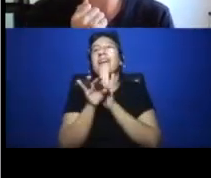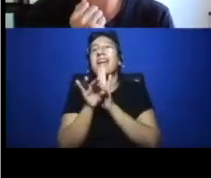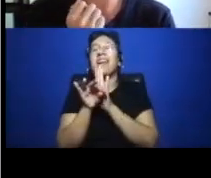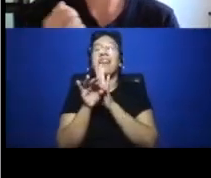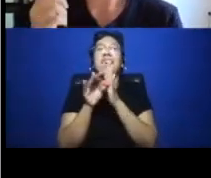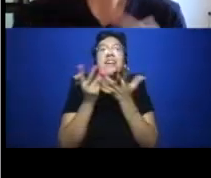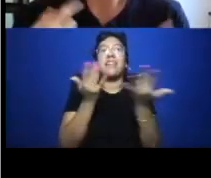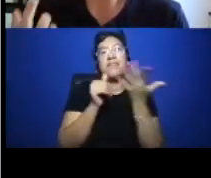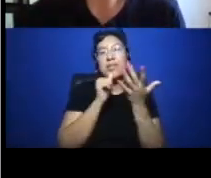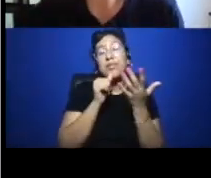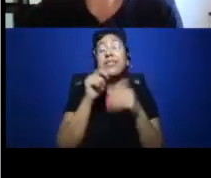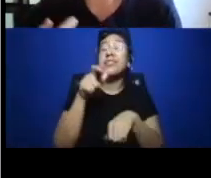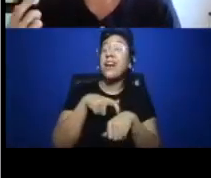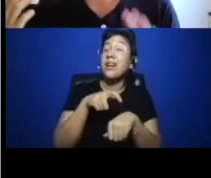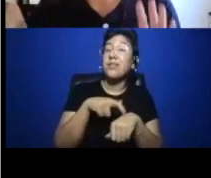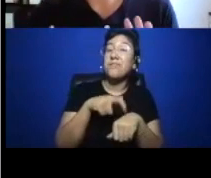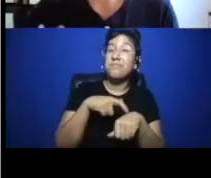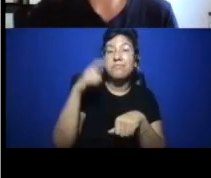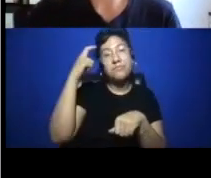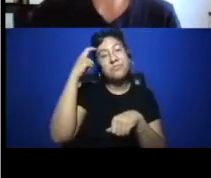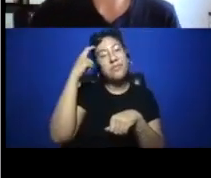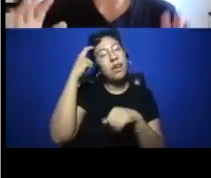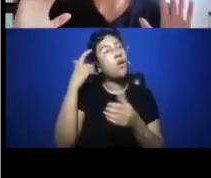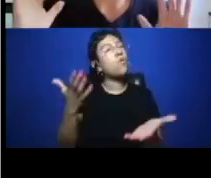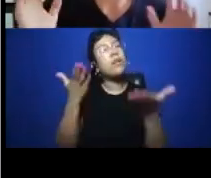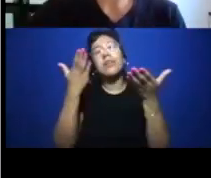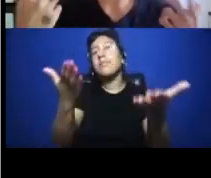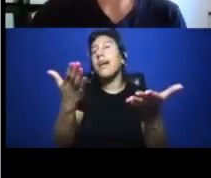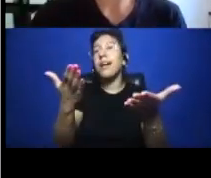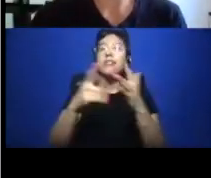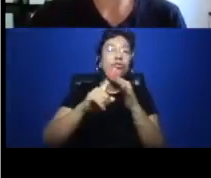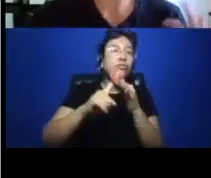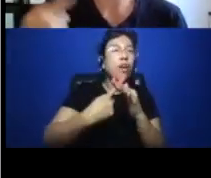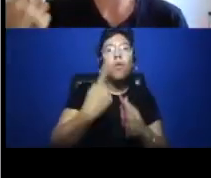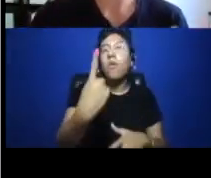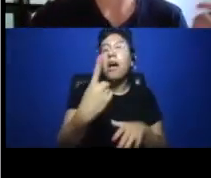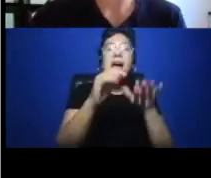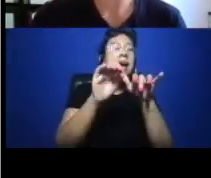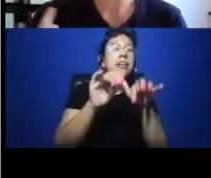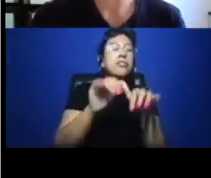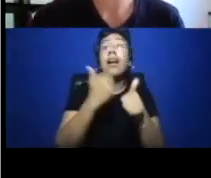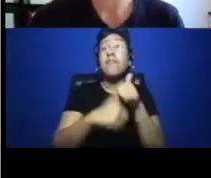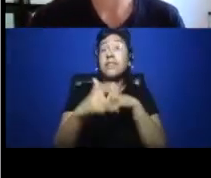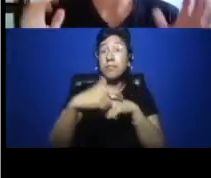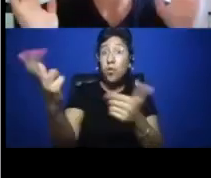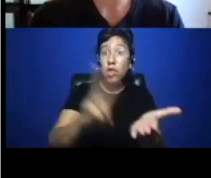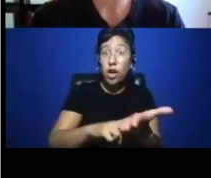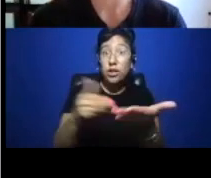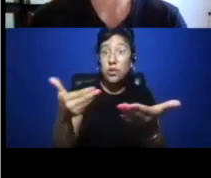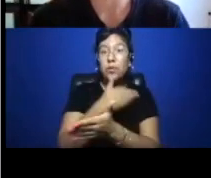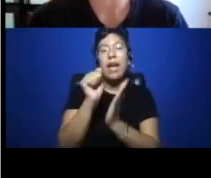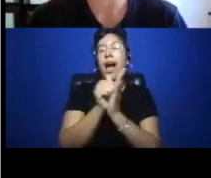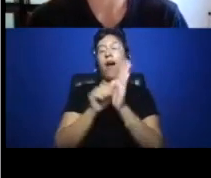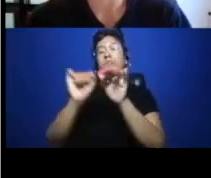uno. Entonces, el tiempo, la cosa sobre el tiempo es que yo recomendaría es cada vez que